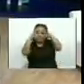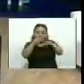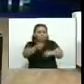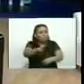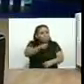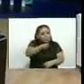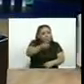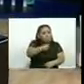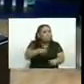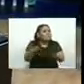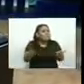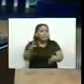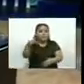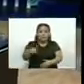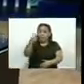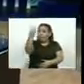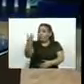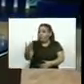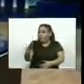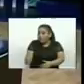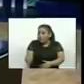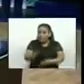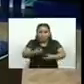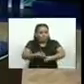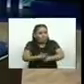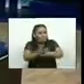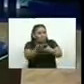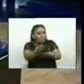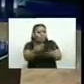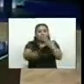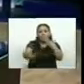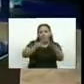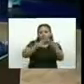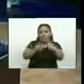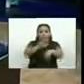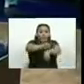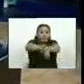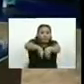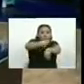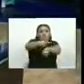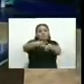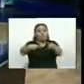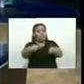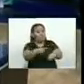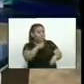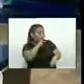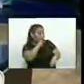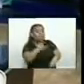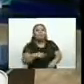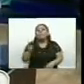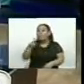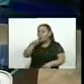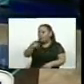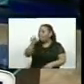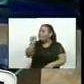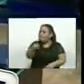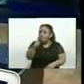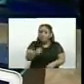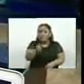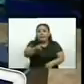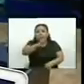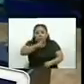información que se ha generado durante este día y se la vamos a detallar en la próxima hora y media, Pamela. Así es, hay mucha información que